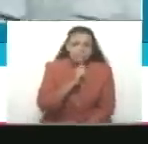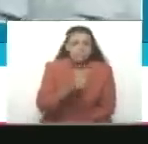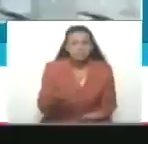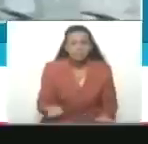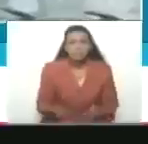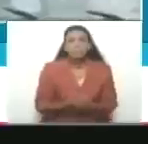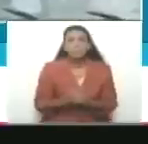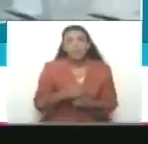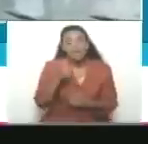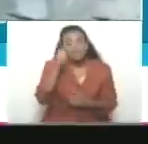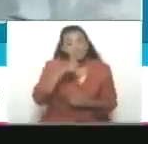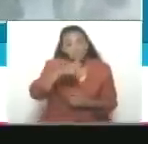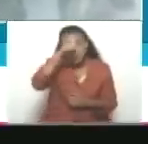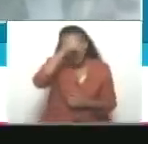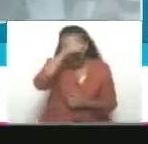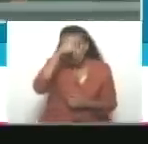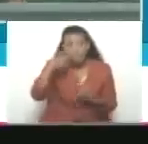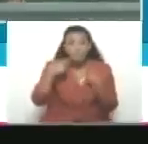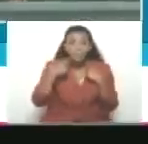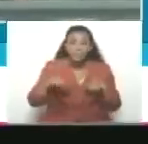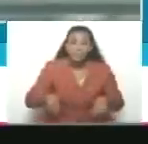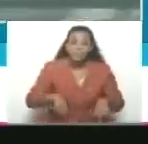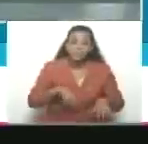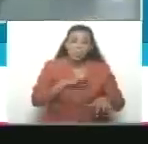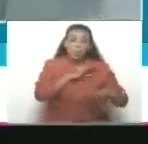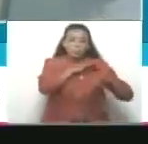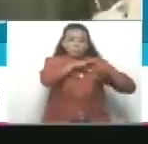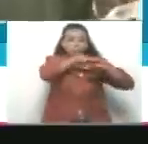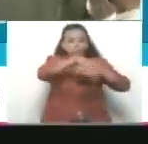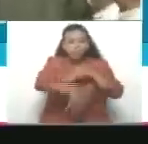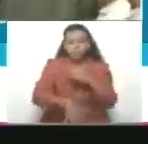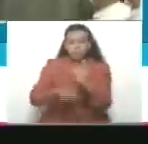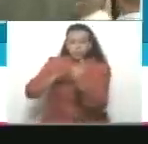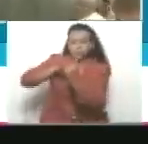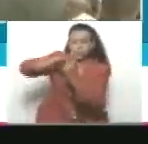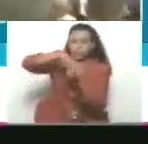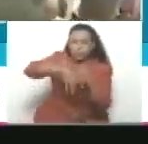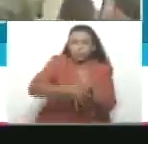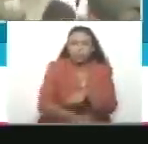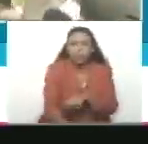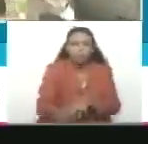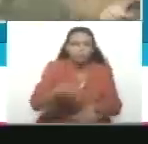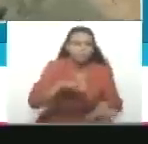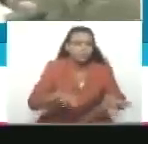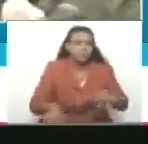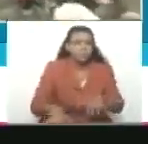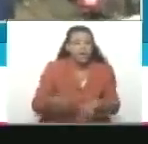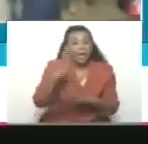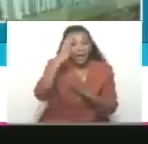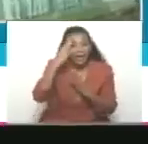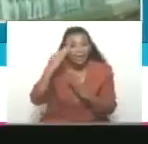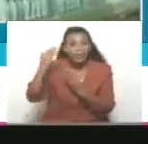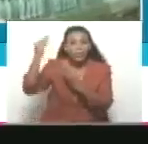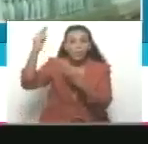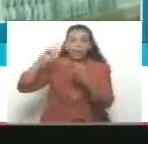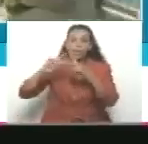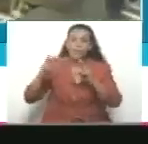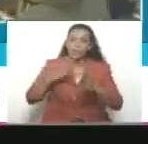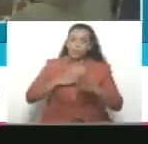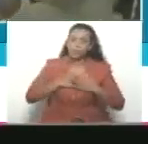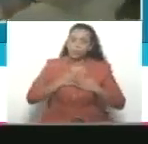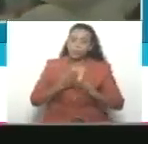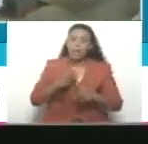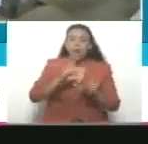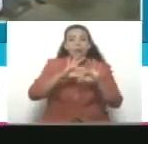personas que ese día Perdieron su vida y Dios le dé las bendiciones la paz y la